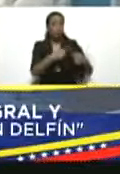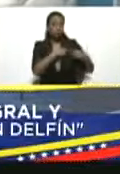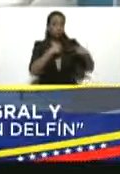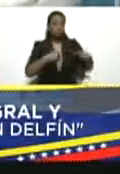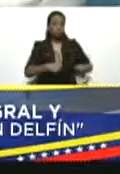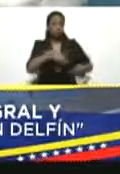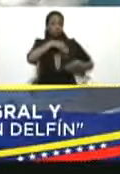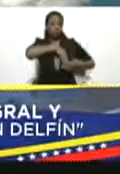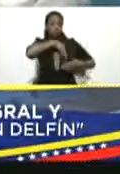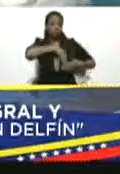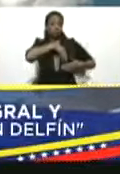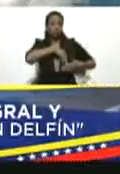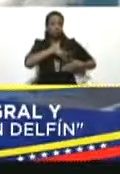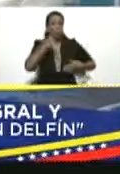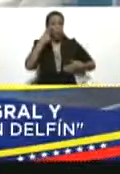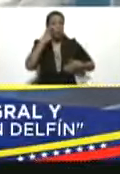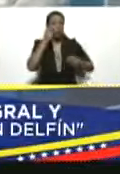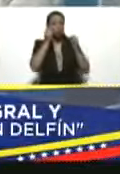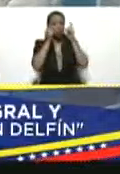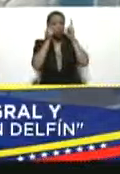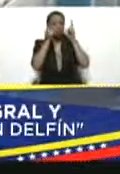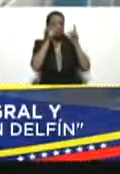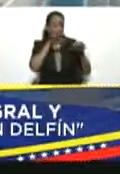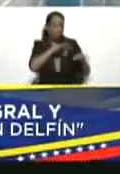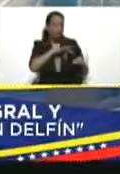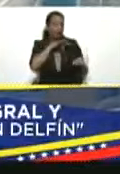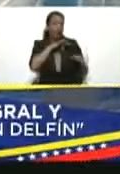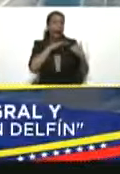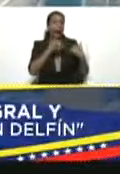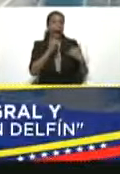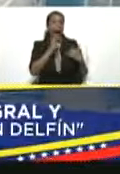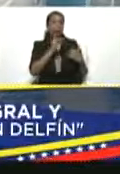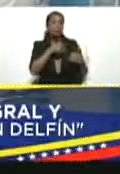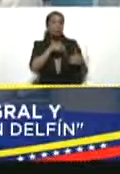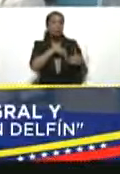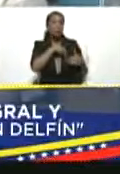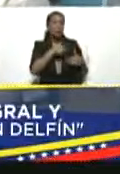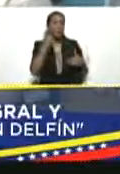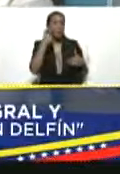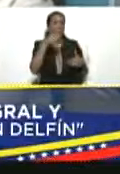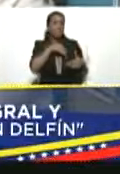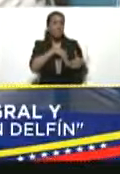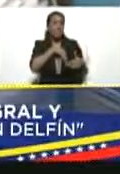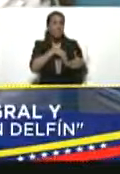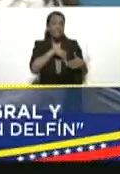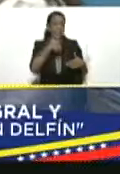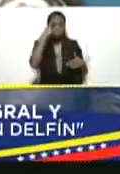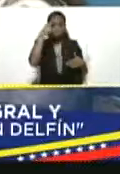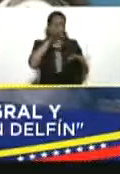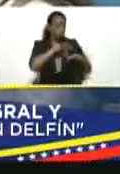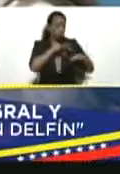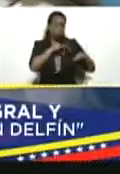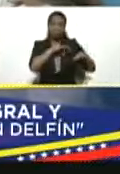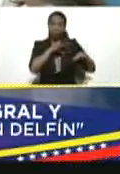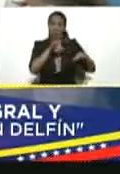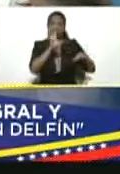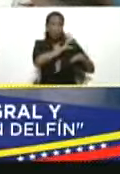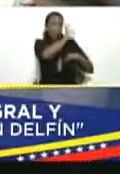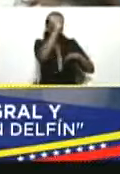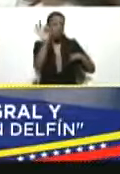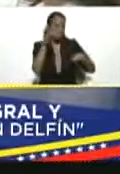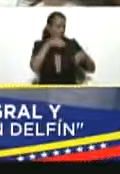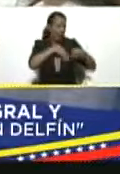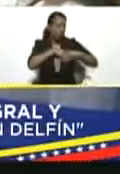verita estoy descubriendo algo este bolsillo lo estás viendo yo no abierto este bolsillo en todo el